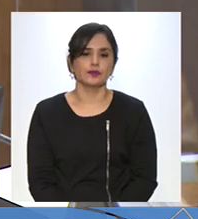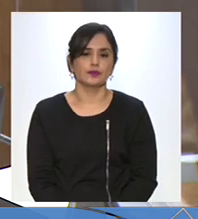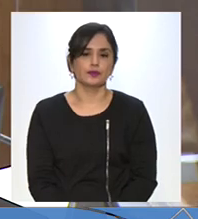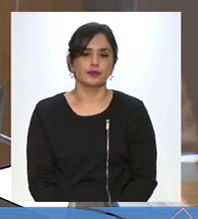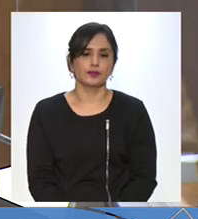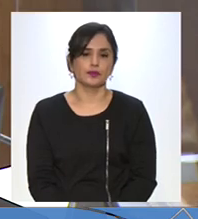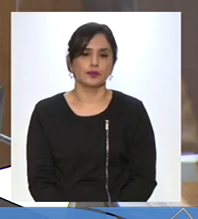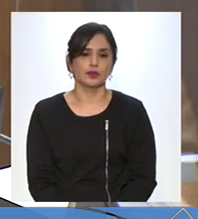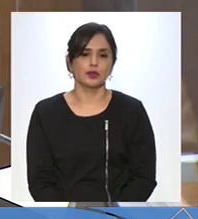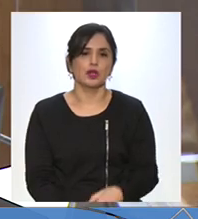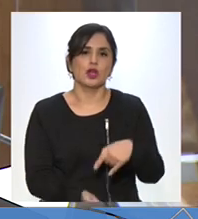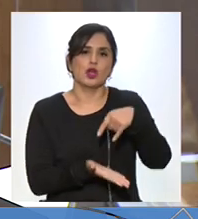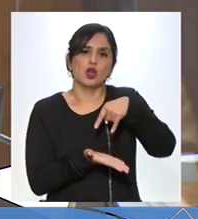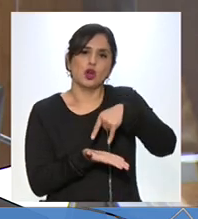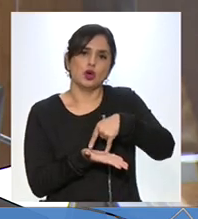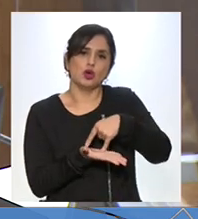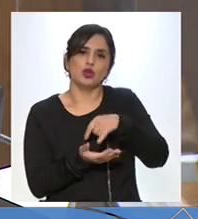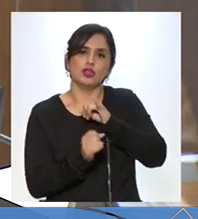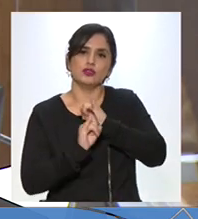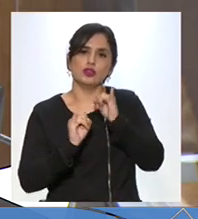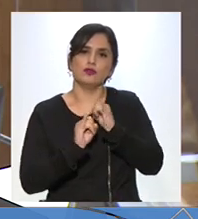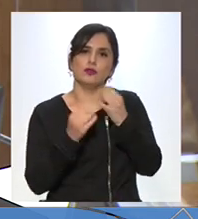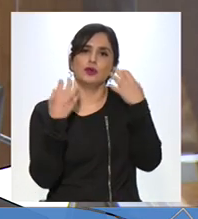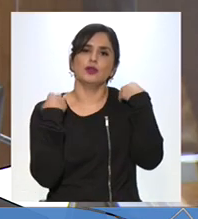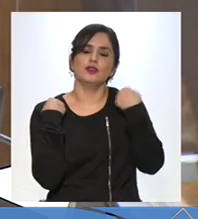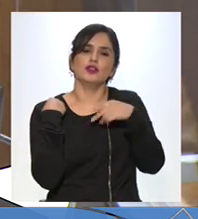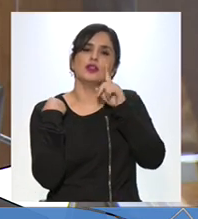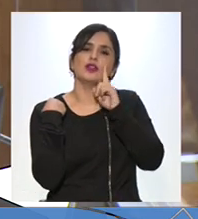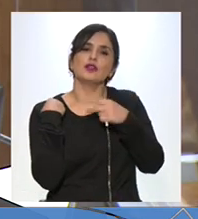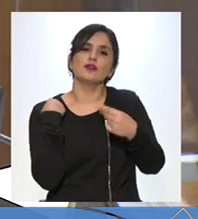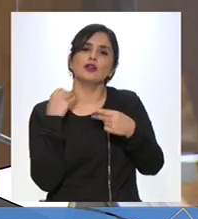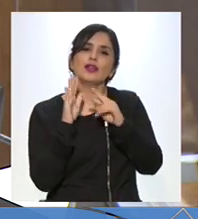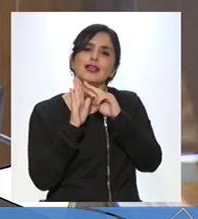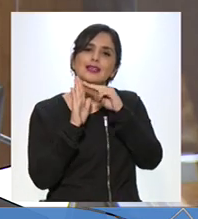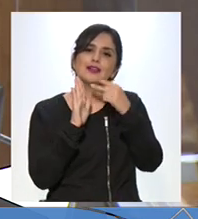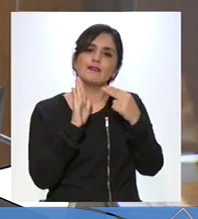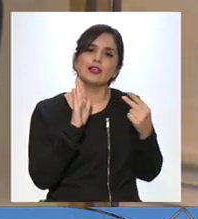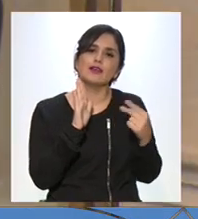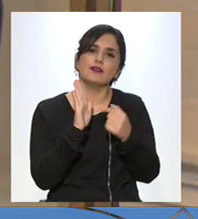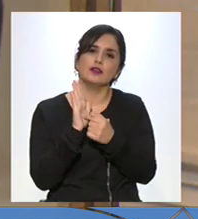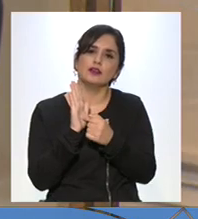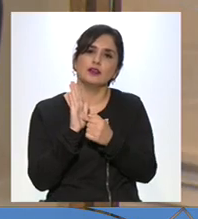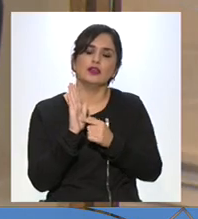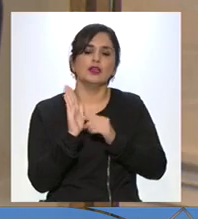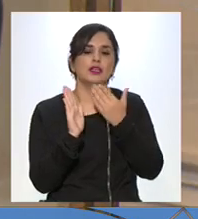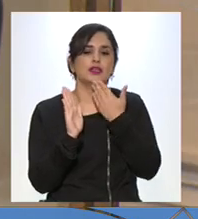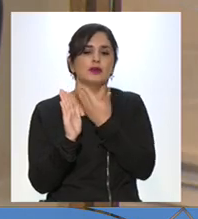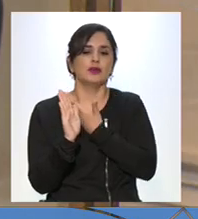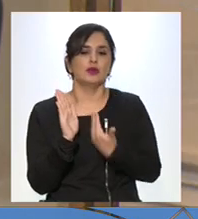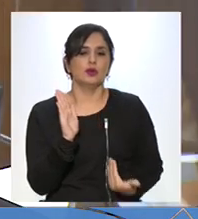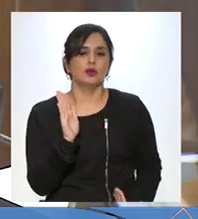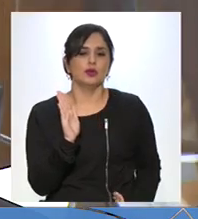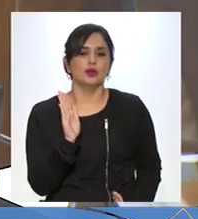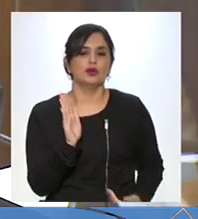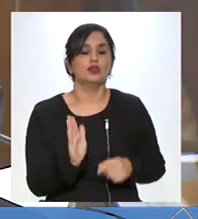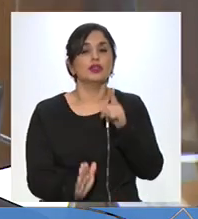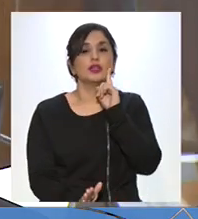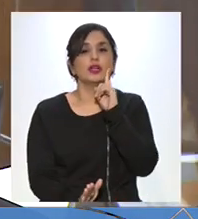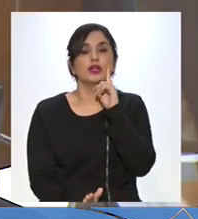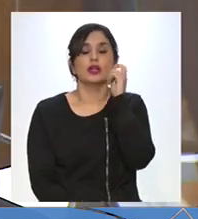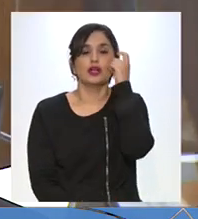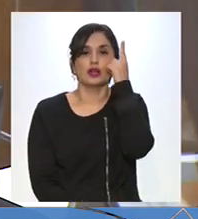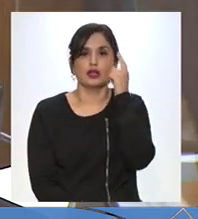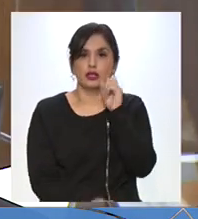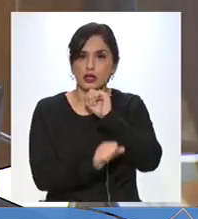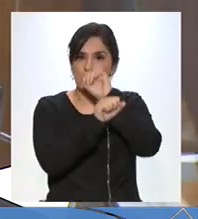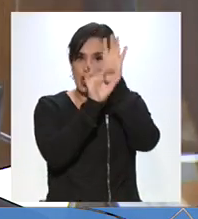responsablemente los congresos tienen que valorar esta variable y también los gobiernos tenerla presente